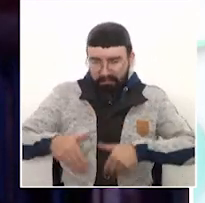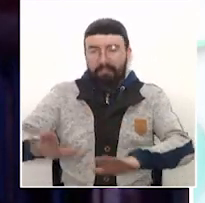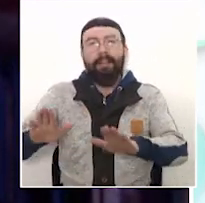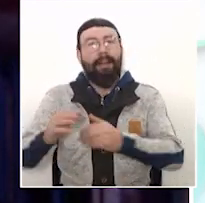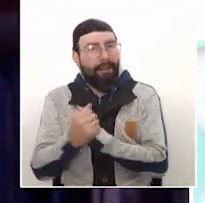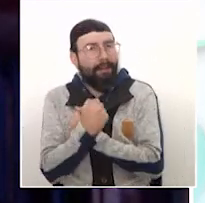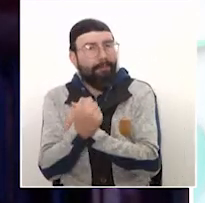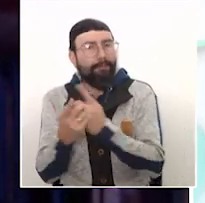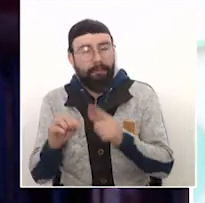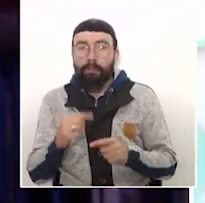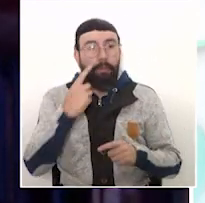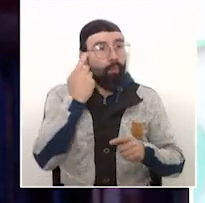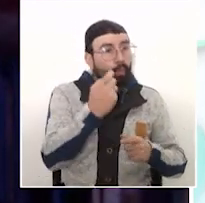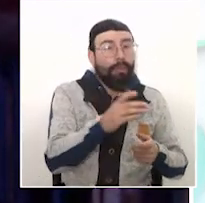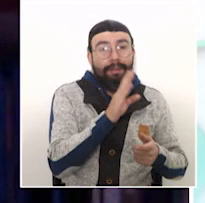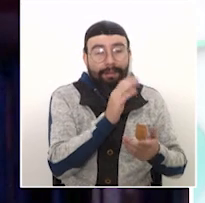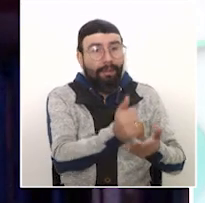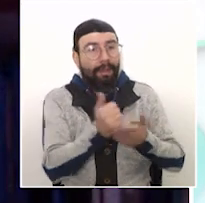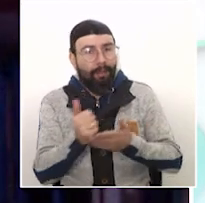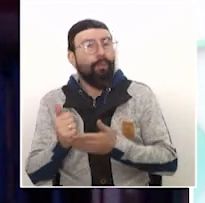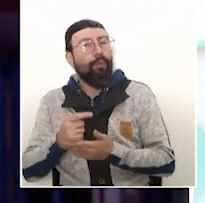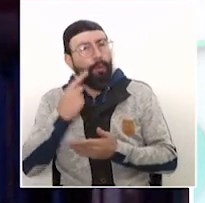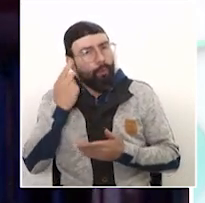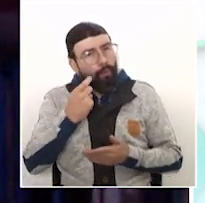los profesionales que nos ayudan.